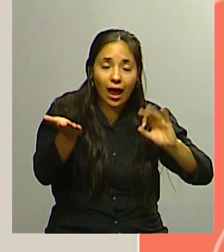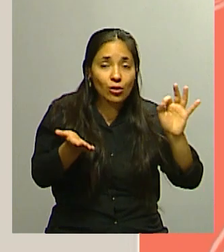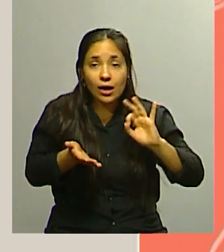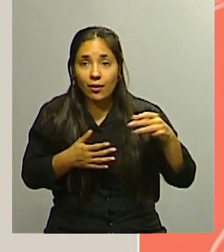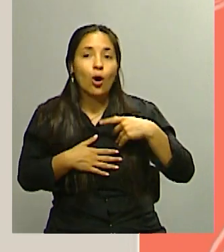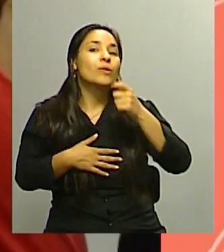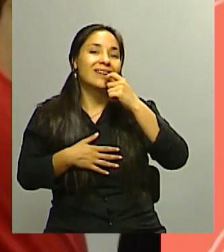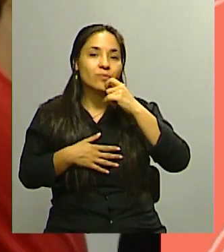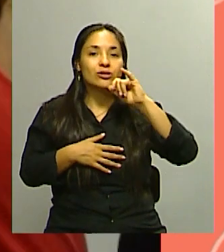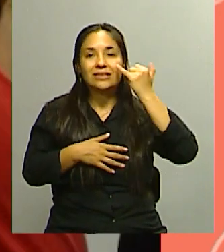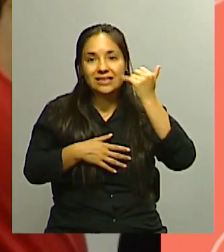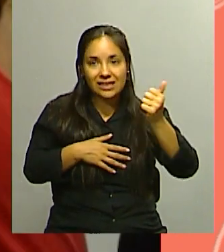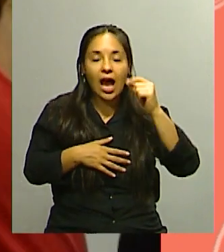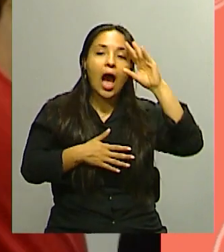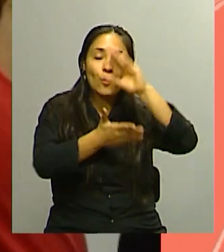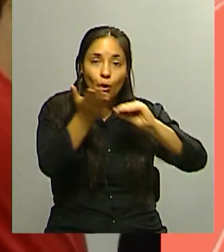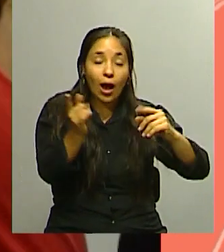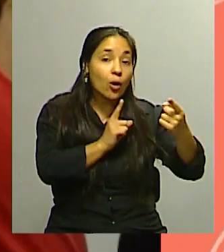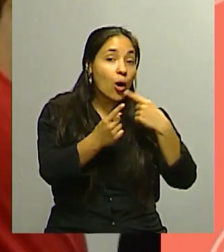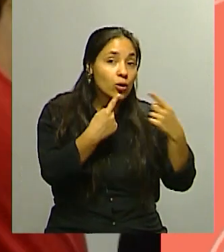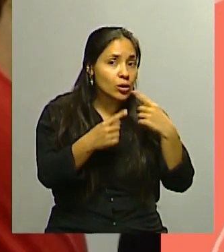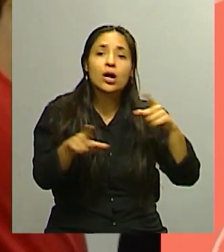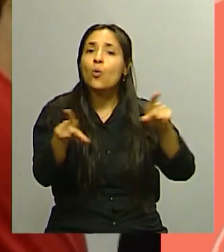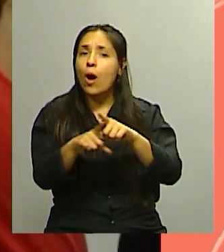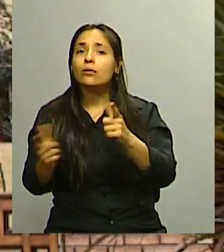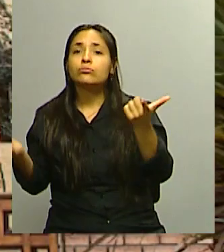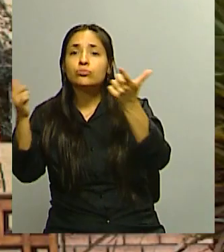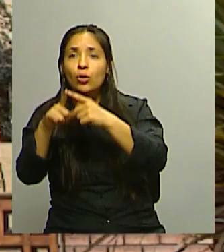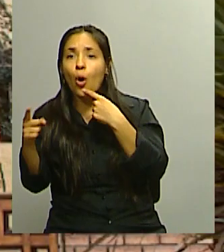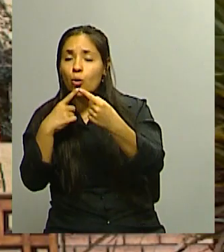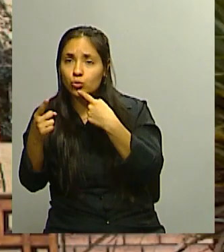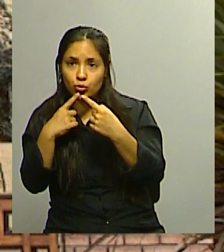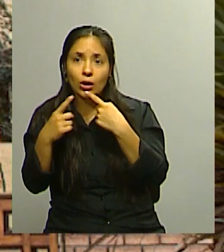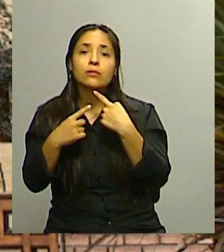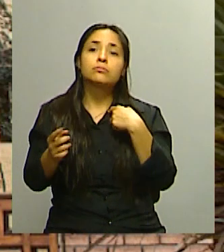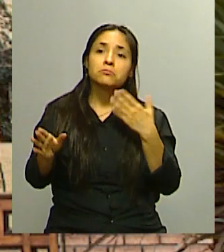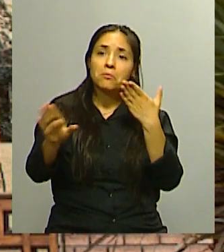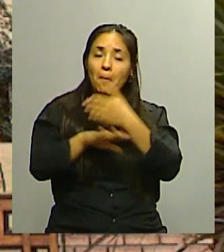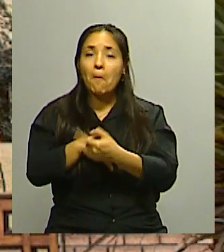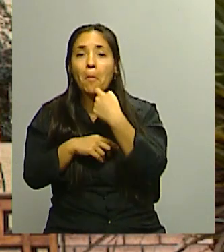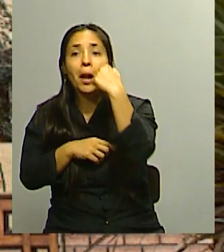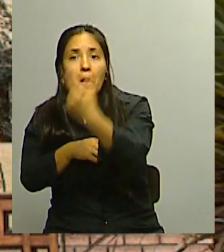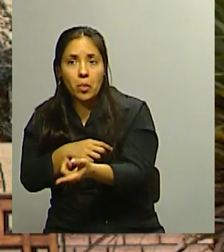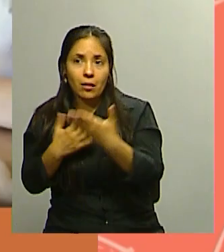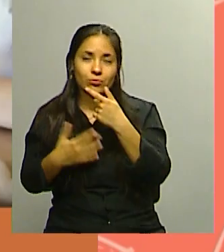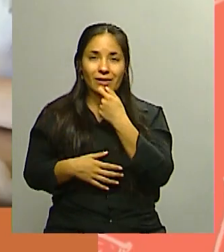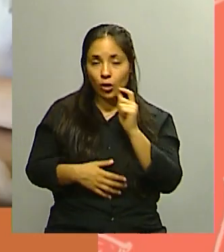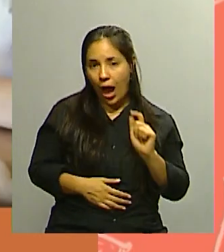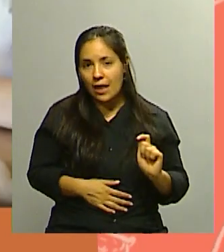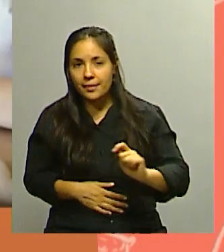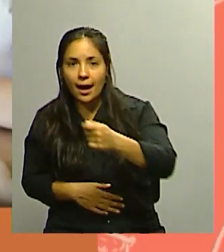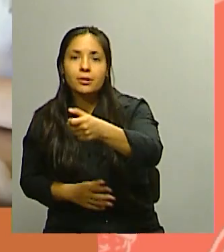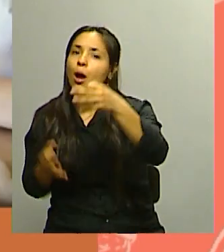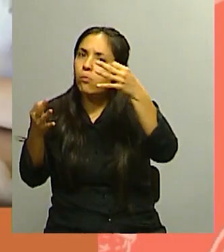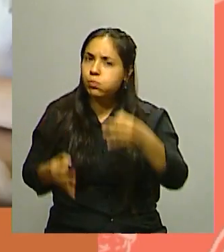un abogado, puede acercarse a los consultorios para ver si esa causa va como corresponde y si se